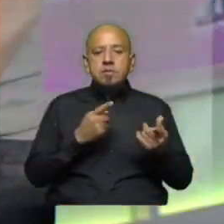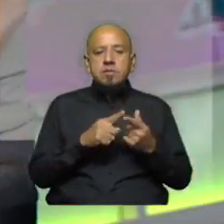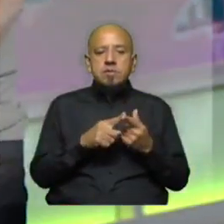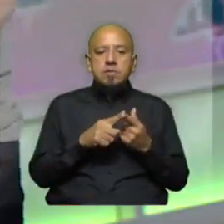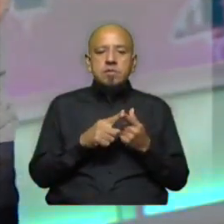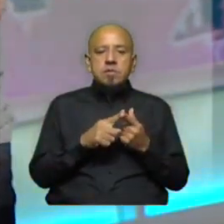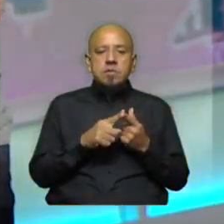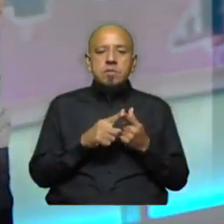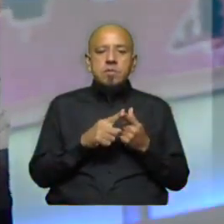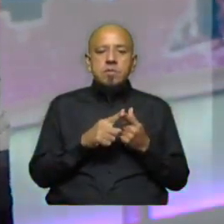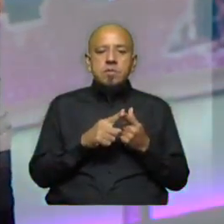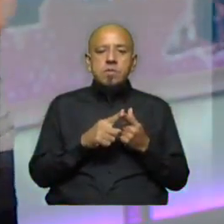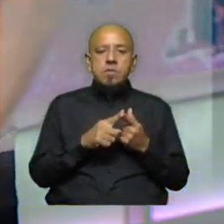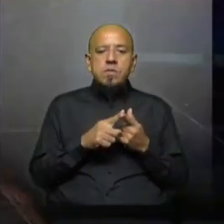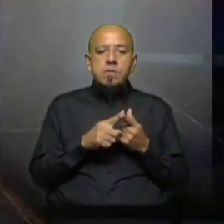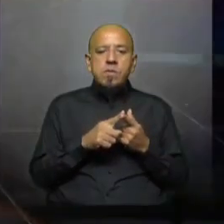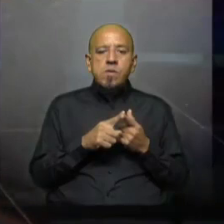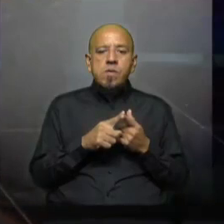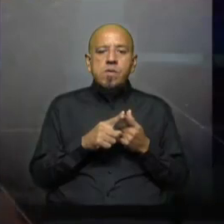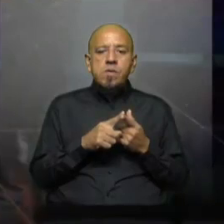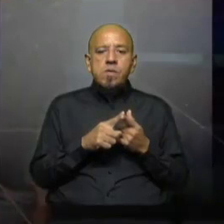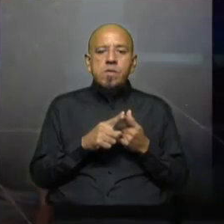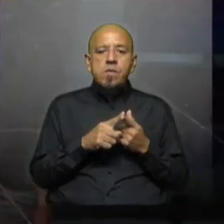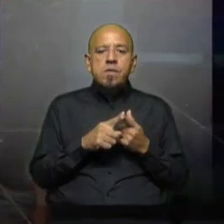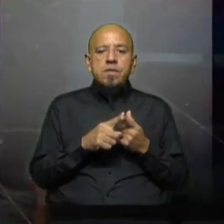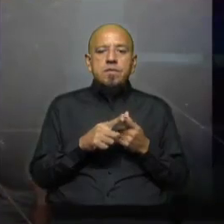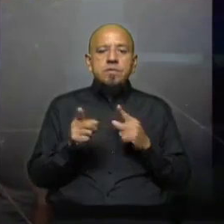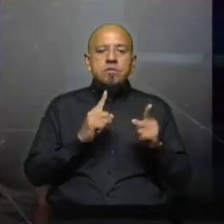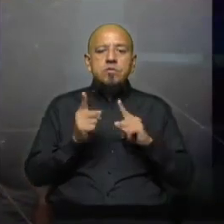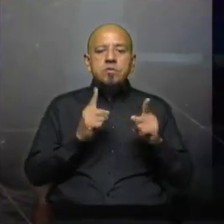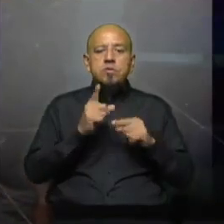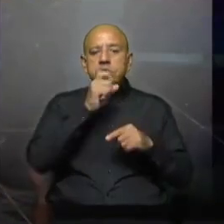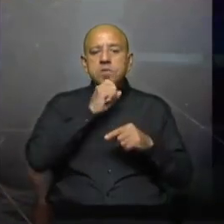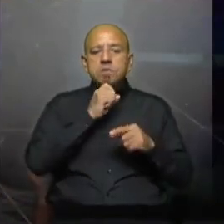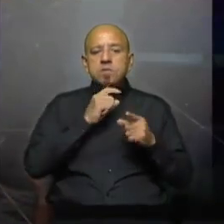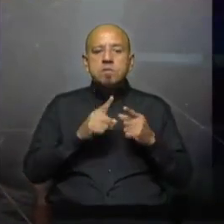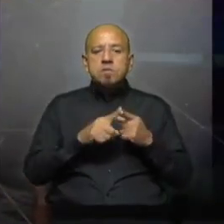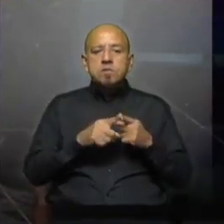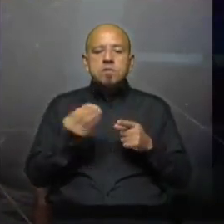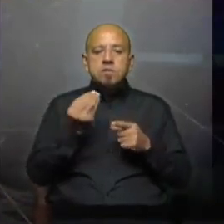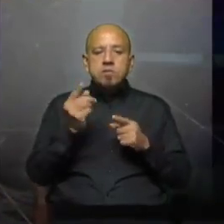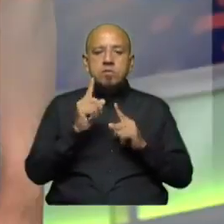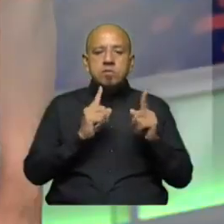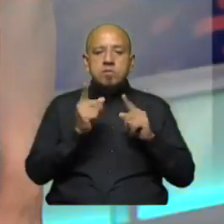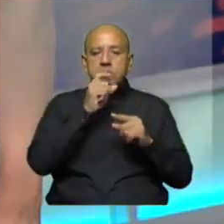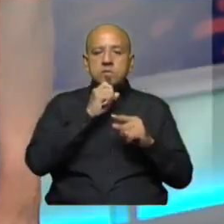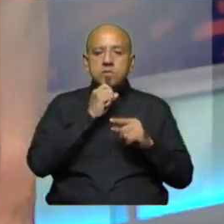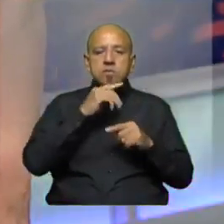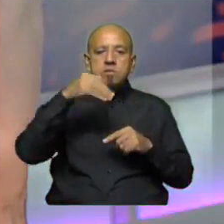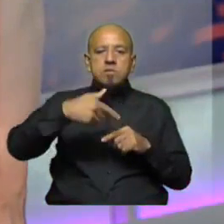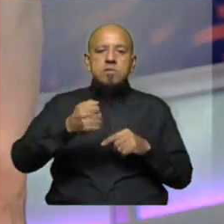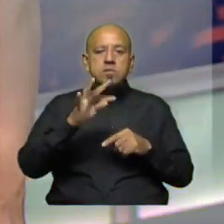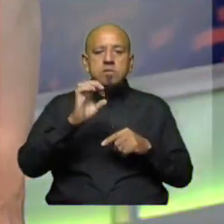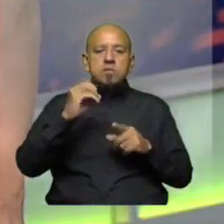sí. Divino. Y debe haber más gente. Bueno, entonces, una fiesta 11 de marzo, sábado 11 de marzo, en Plaza Mateo, a